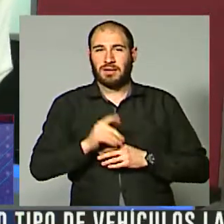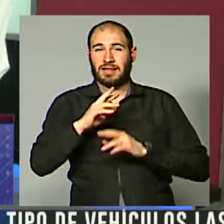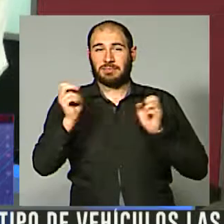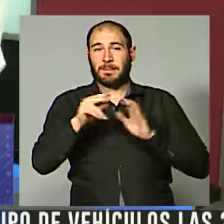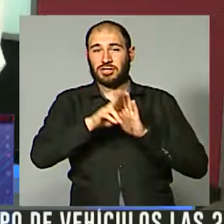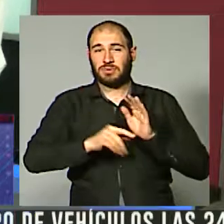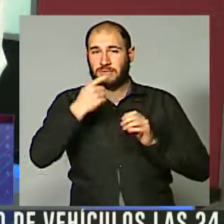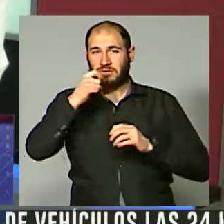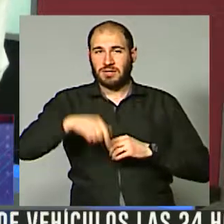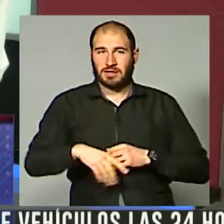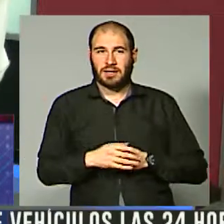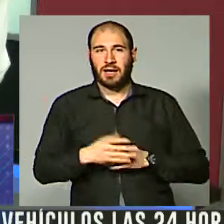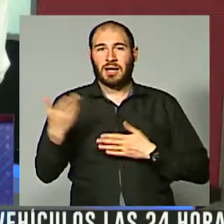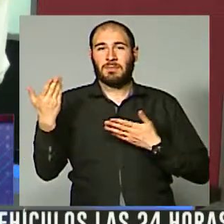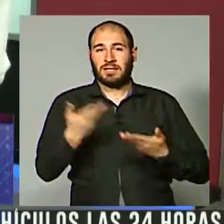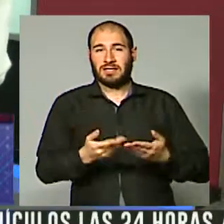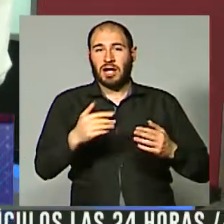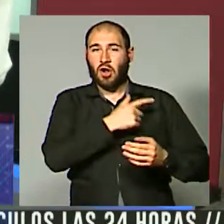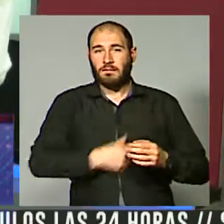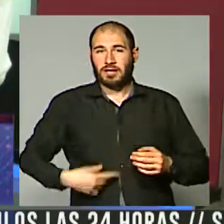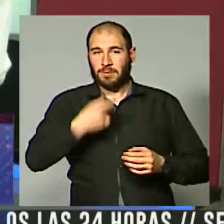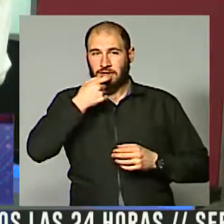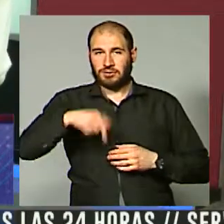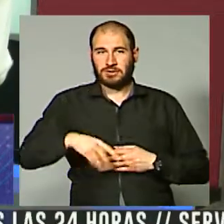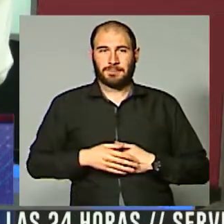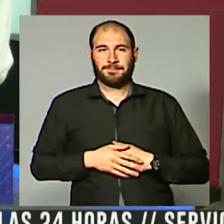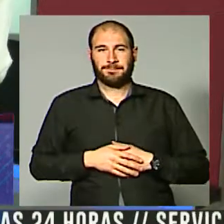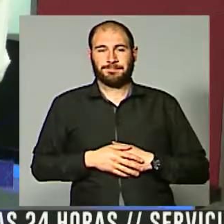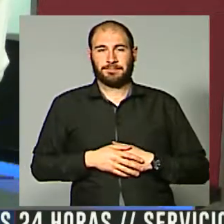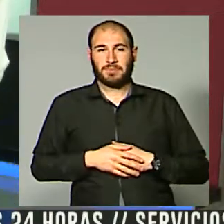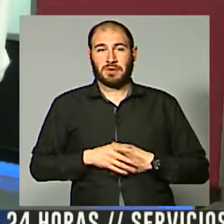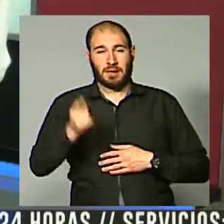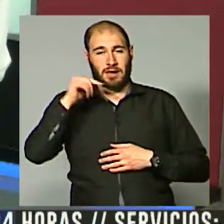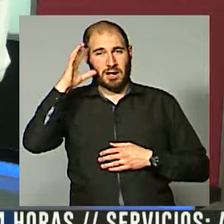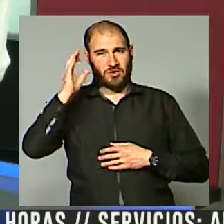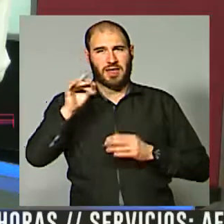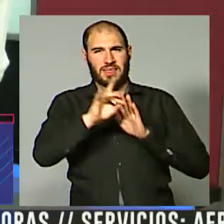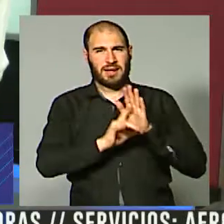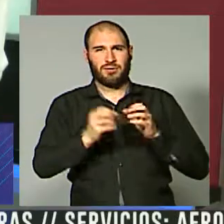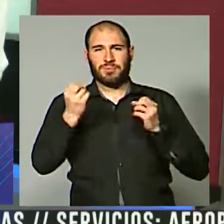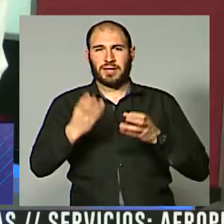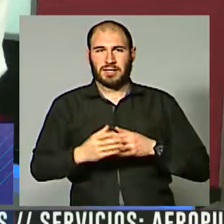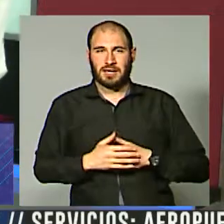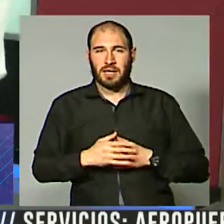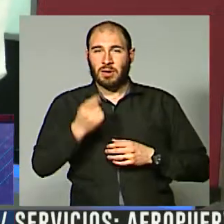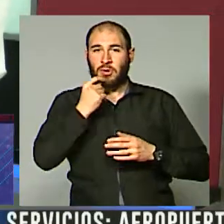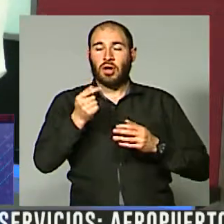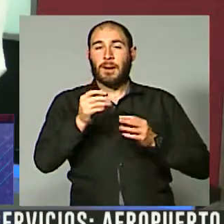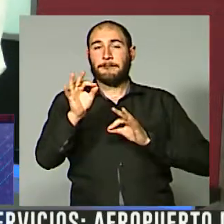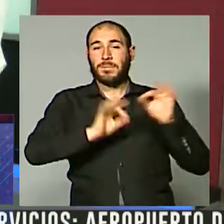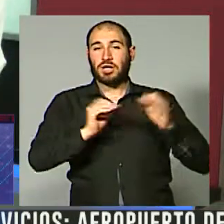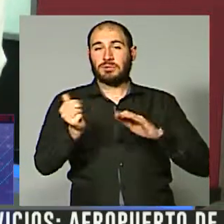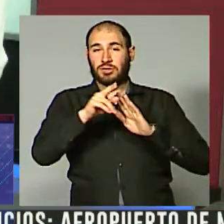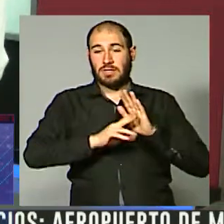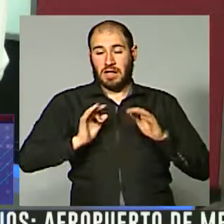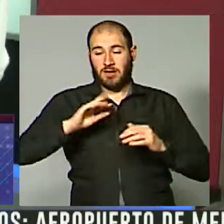presupuesto provincial que fue presentado por el gobierno de la provincia. Hay que tener en cuenta algunos datos, porque para poder elaborar el proyecto de presupuesto